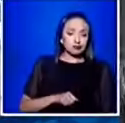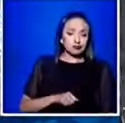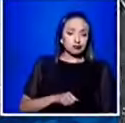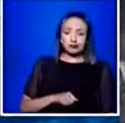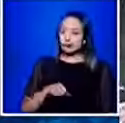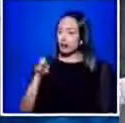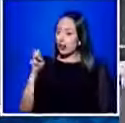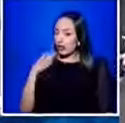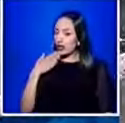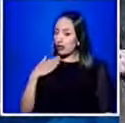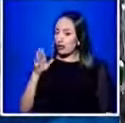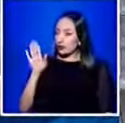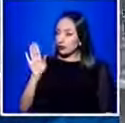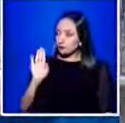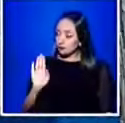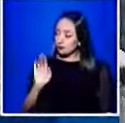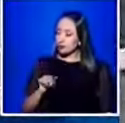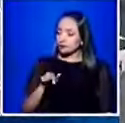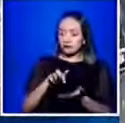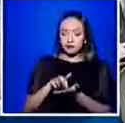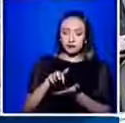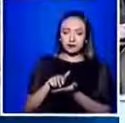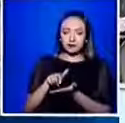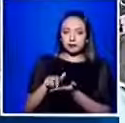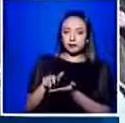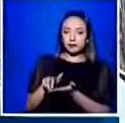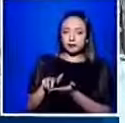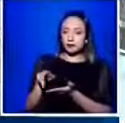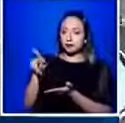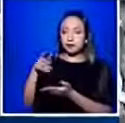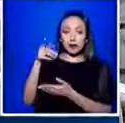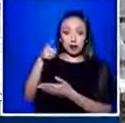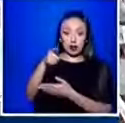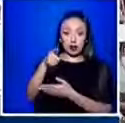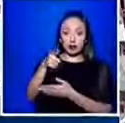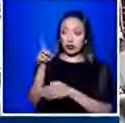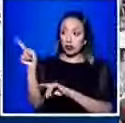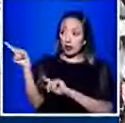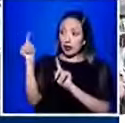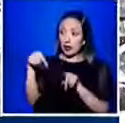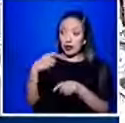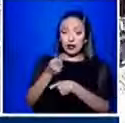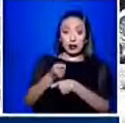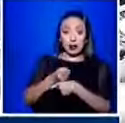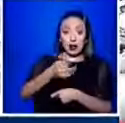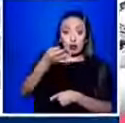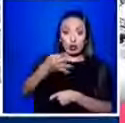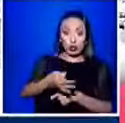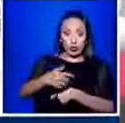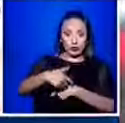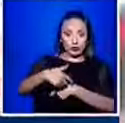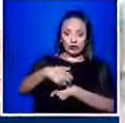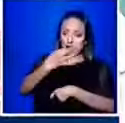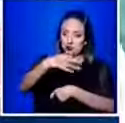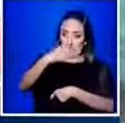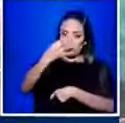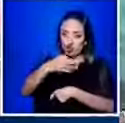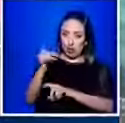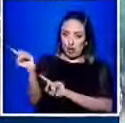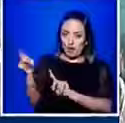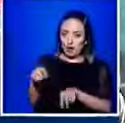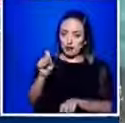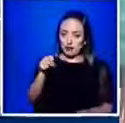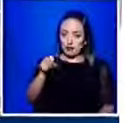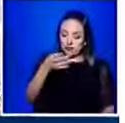gracias, mi vecinita. Vamos a caminar, por favor. Los maestros sí llegaron puntuales. Eso sí, y la puntualidad no podemos decir, porque